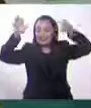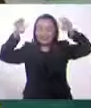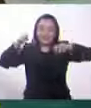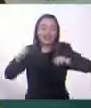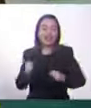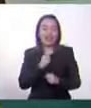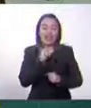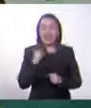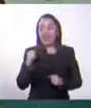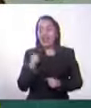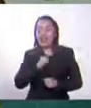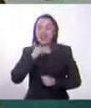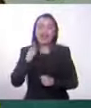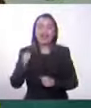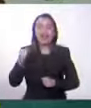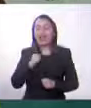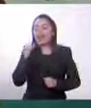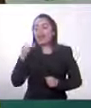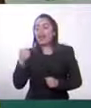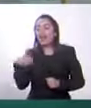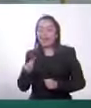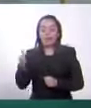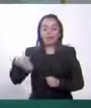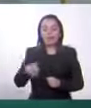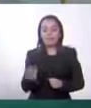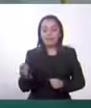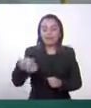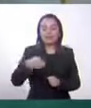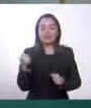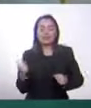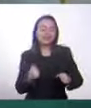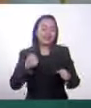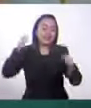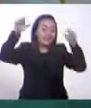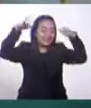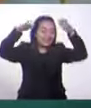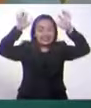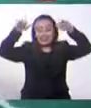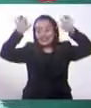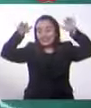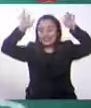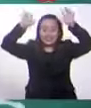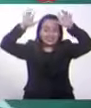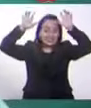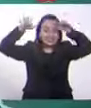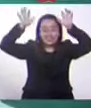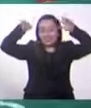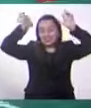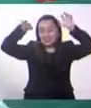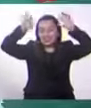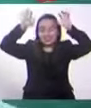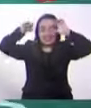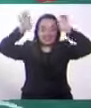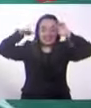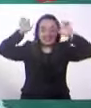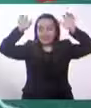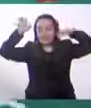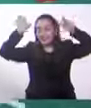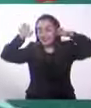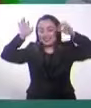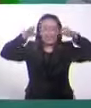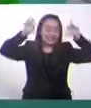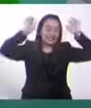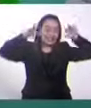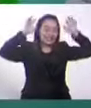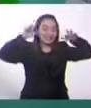cantando! Para que los peces naden bailando. ¡Que viva la lluvia que todo lo moja! Para que al manglar le salgan las